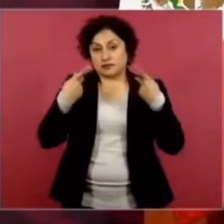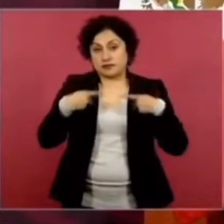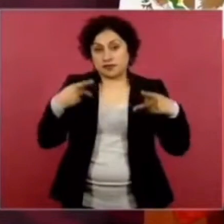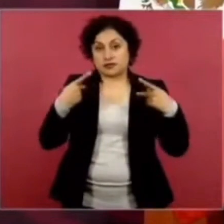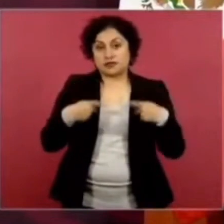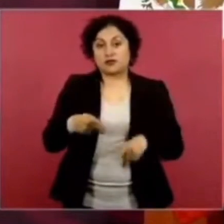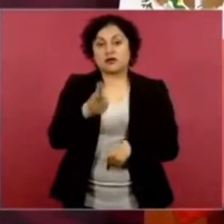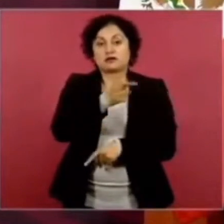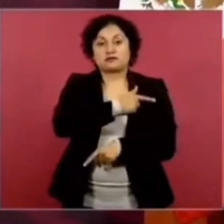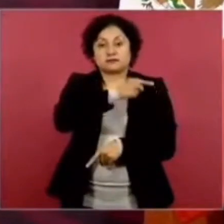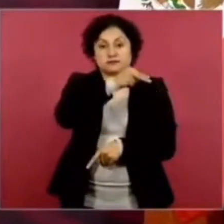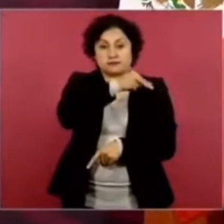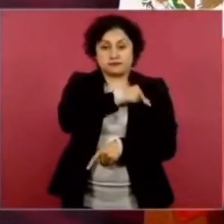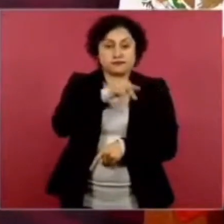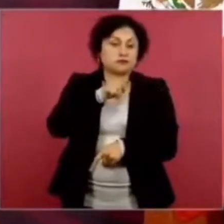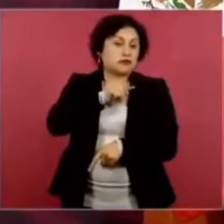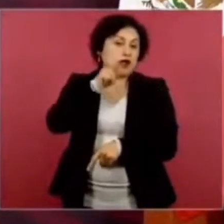para